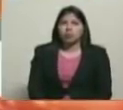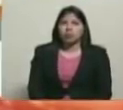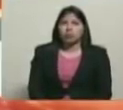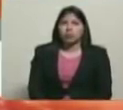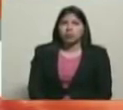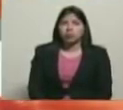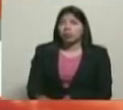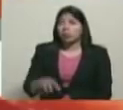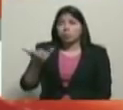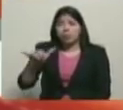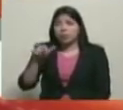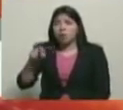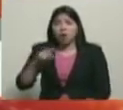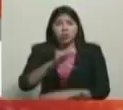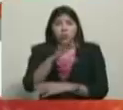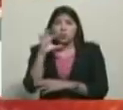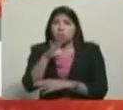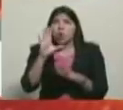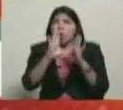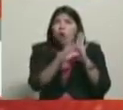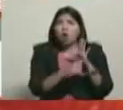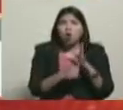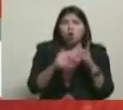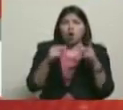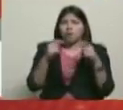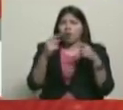PDV en el mundo. Son los mismos que quieren dar un golpe de Estado.